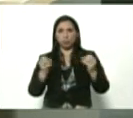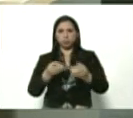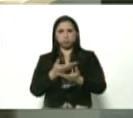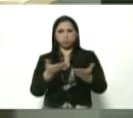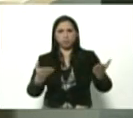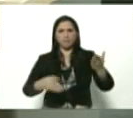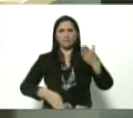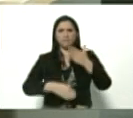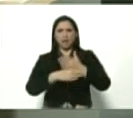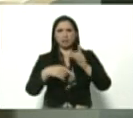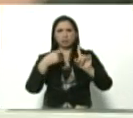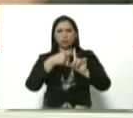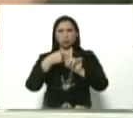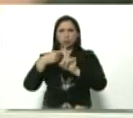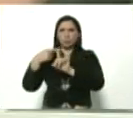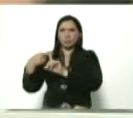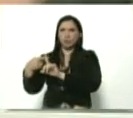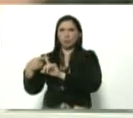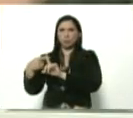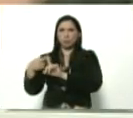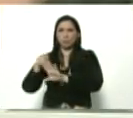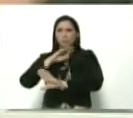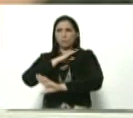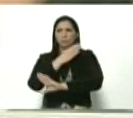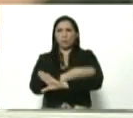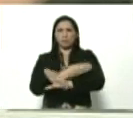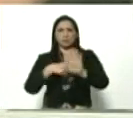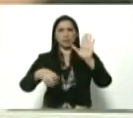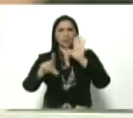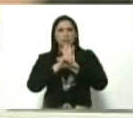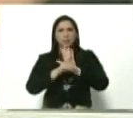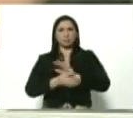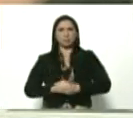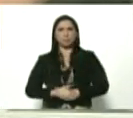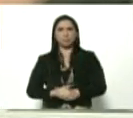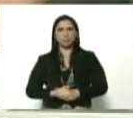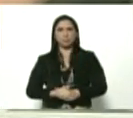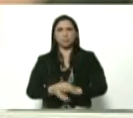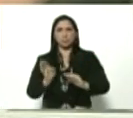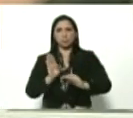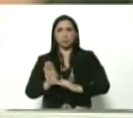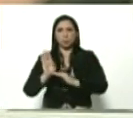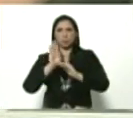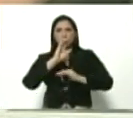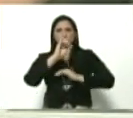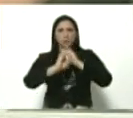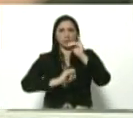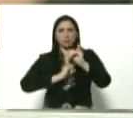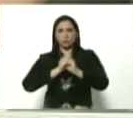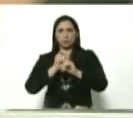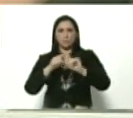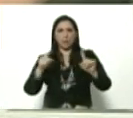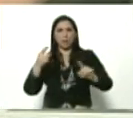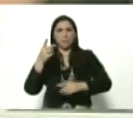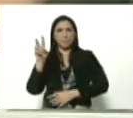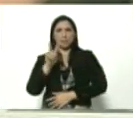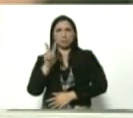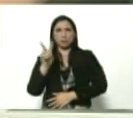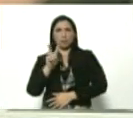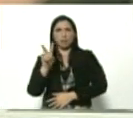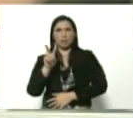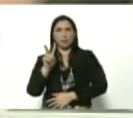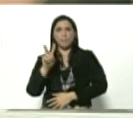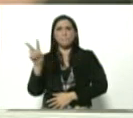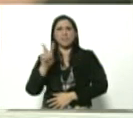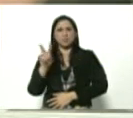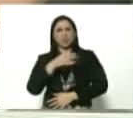vaya sumando la fuerza legal de protección internacional para Venezuela. Venezuela lo